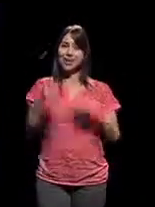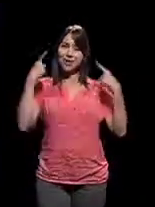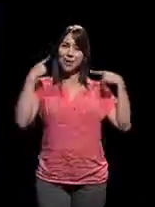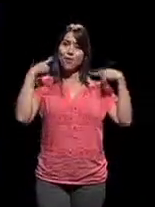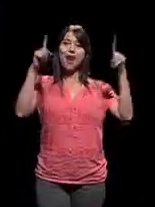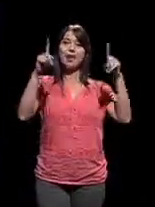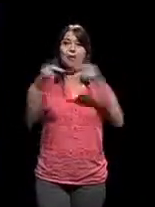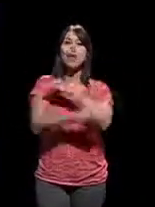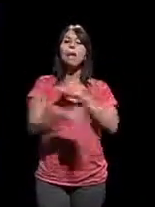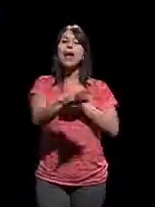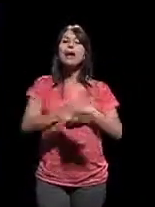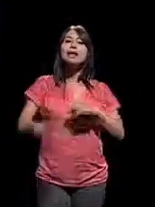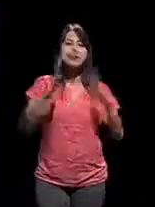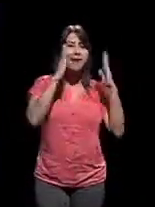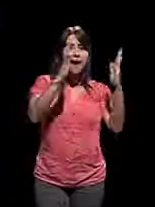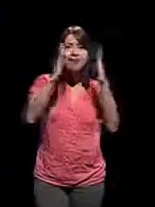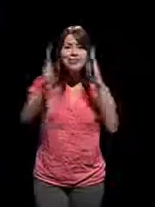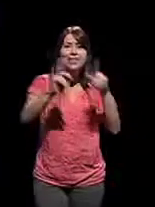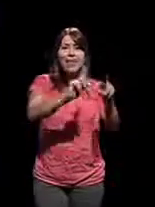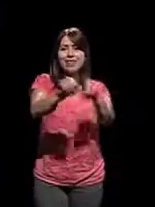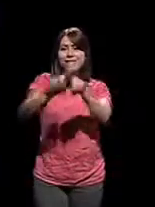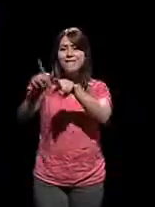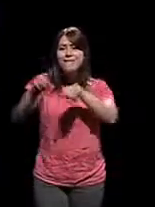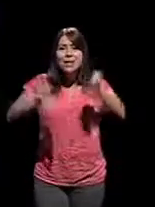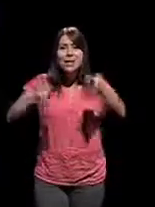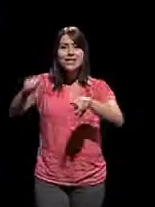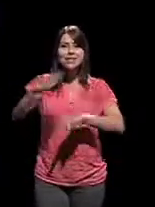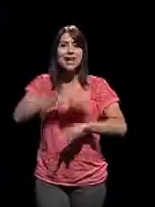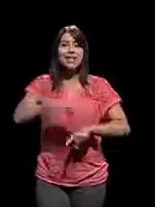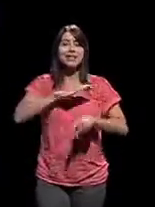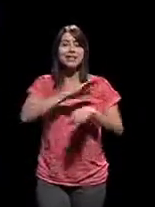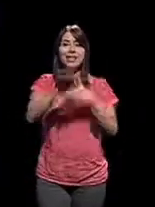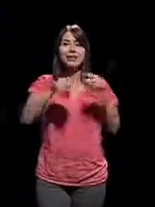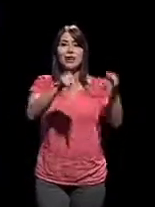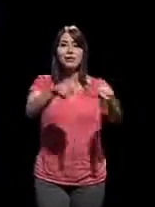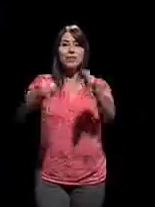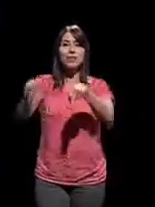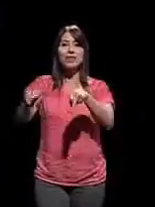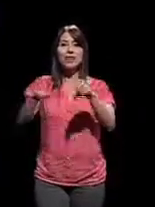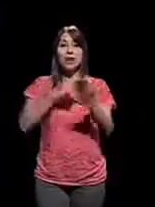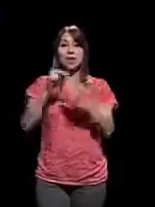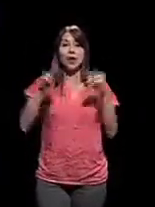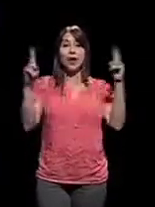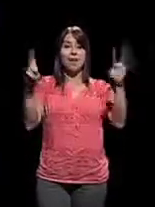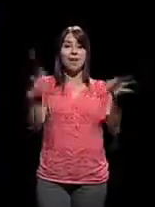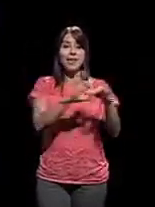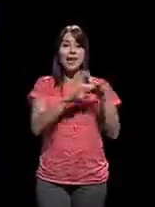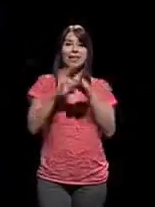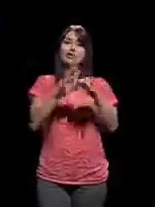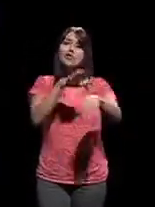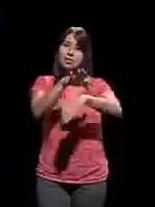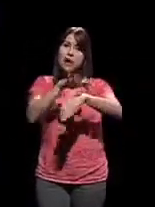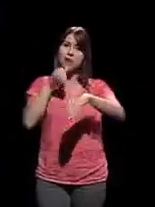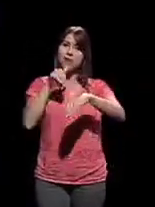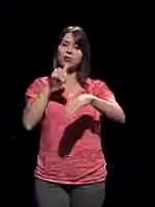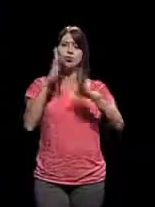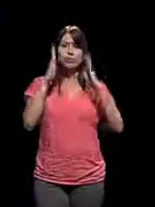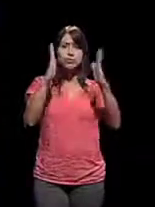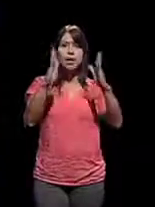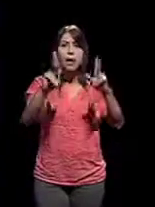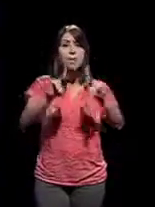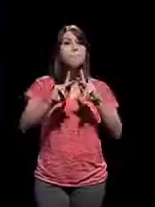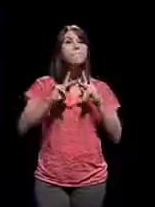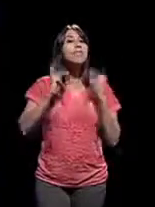hacer de Costa Rica una sociedad que tome en cuenta las particularidades de los distintos grupos de población. Hacemos un llamado de Nexos al partido que